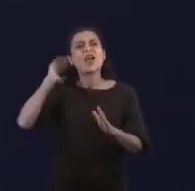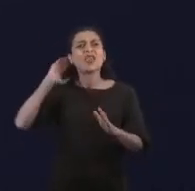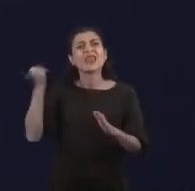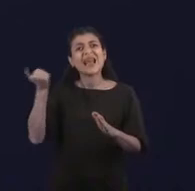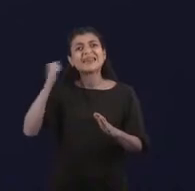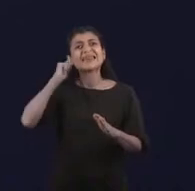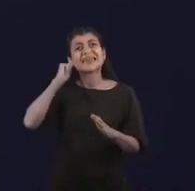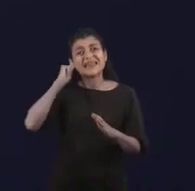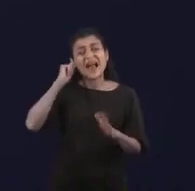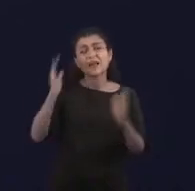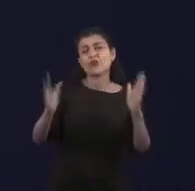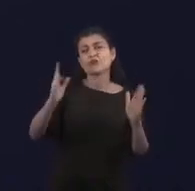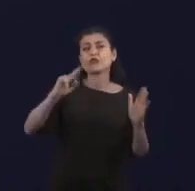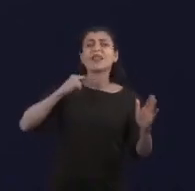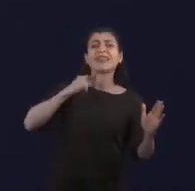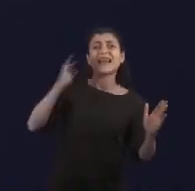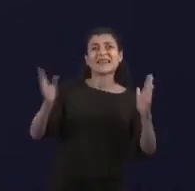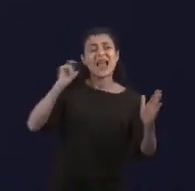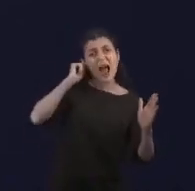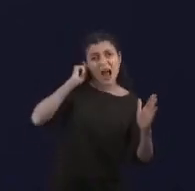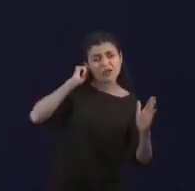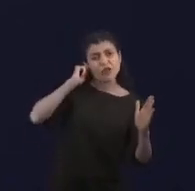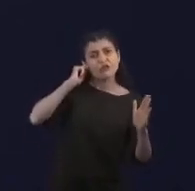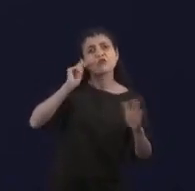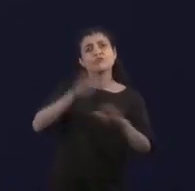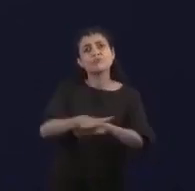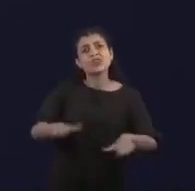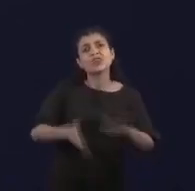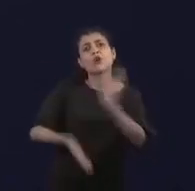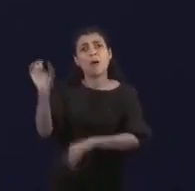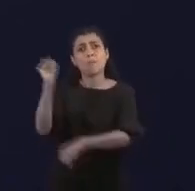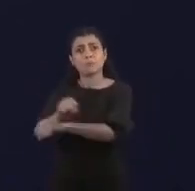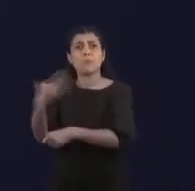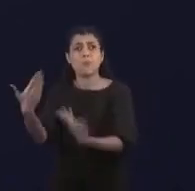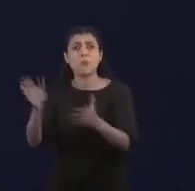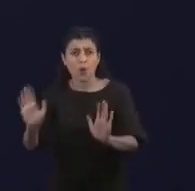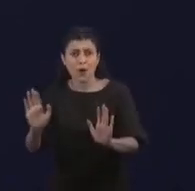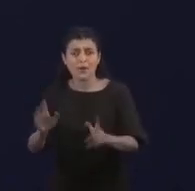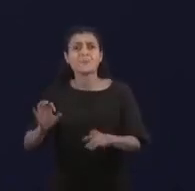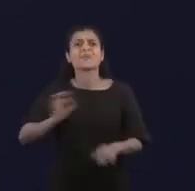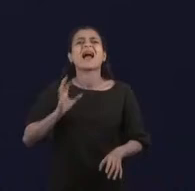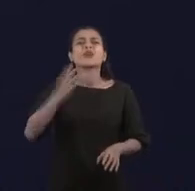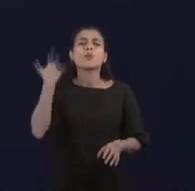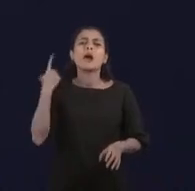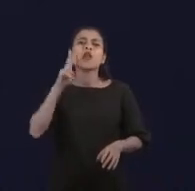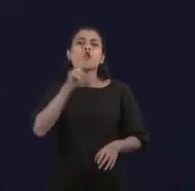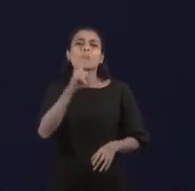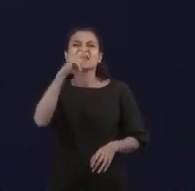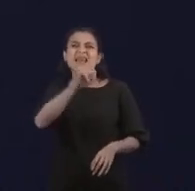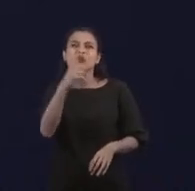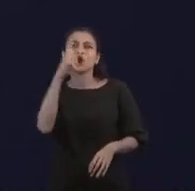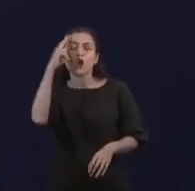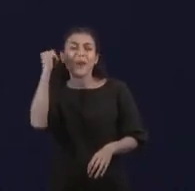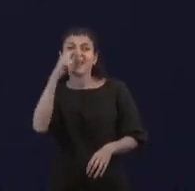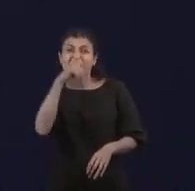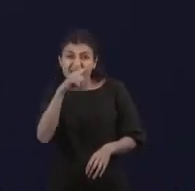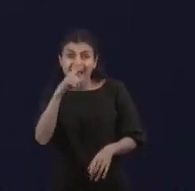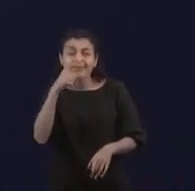16 hasta los 13 años. El año pasado se cometieron 2.197 delitos